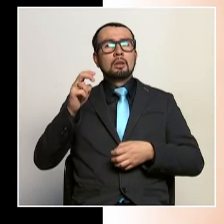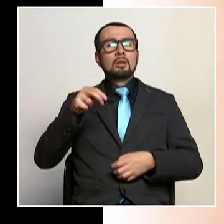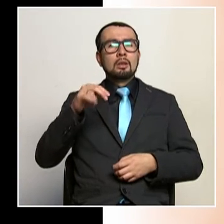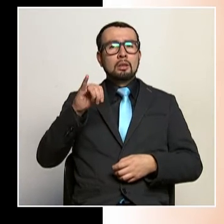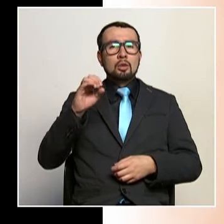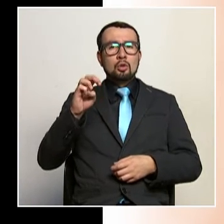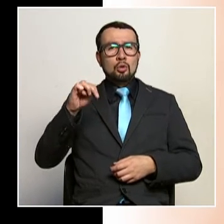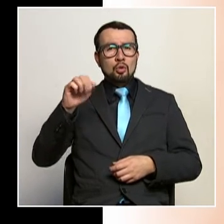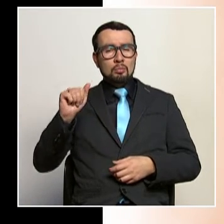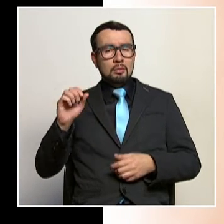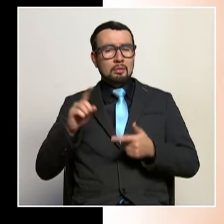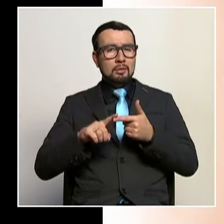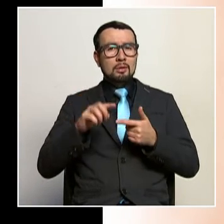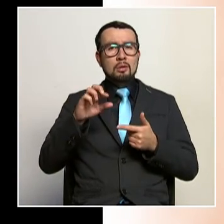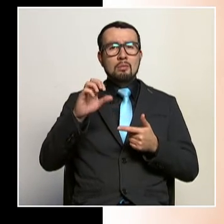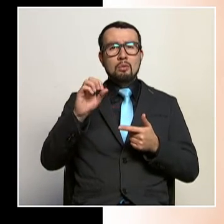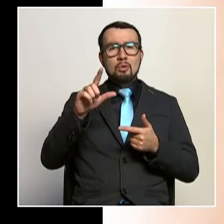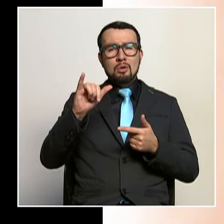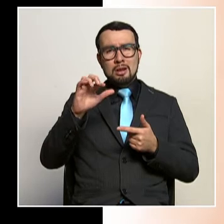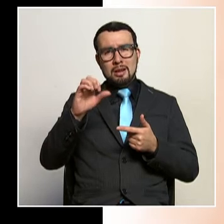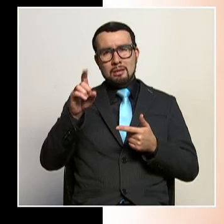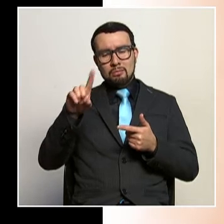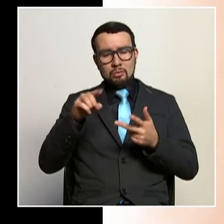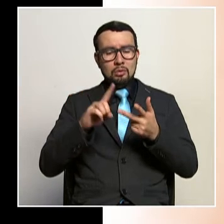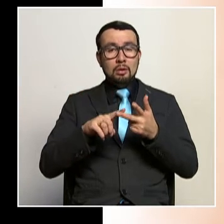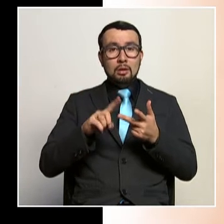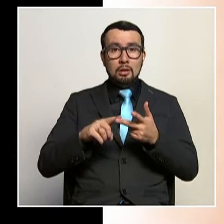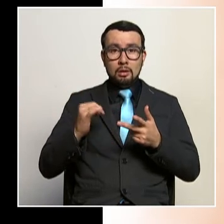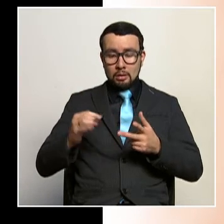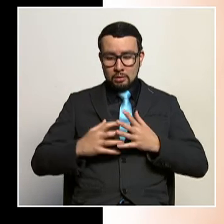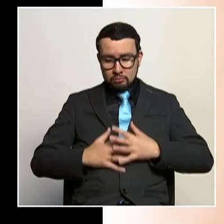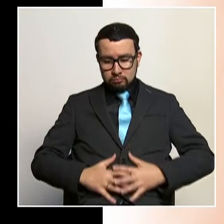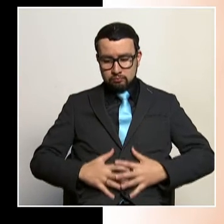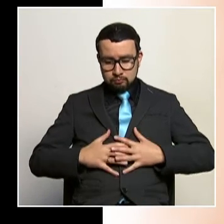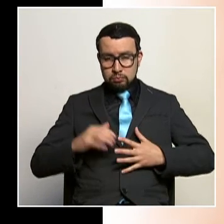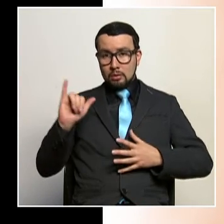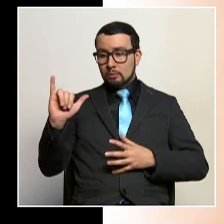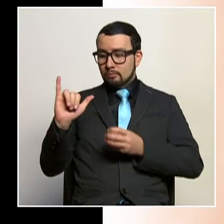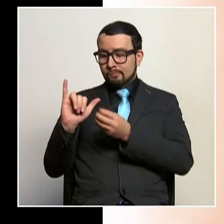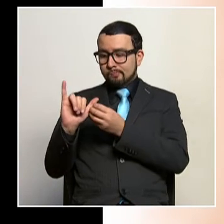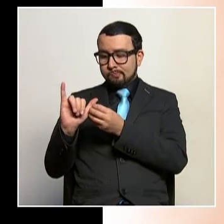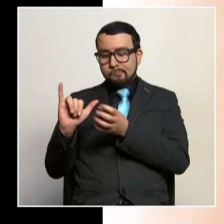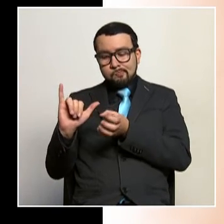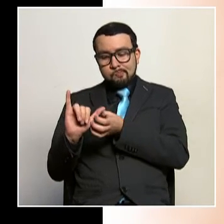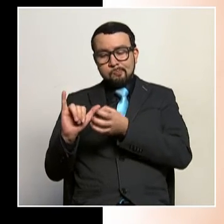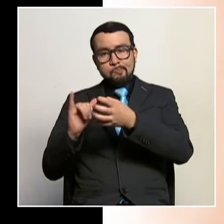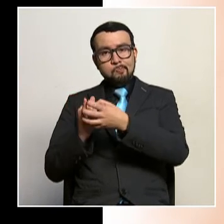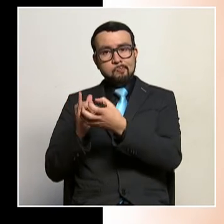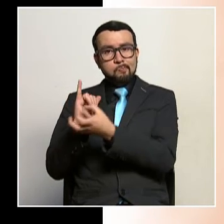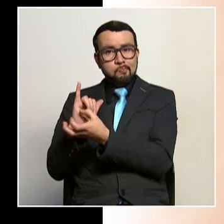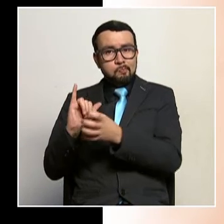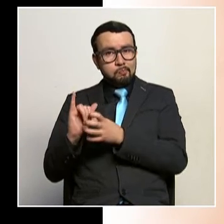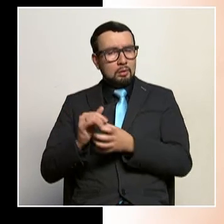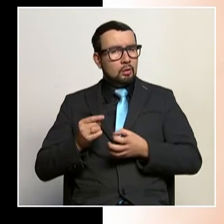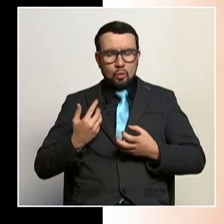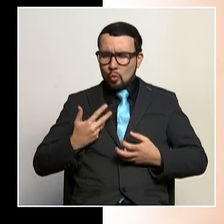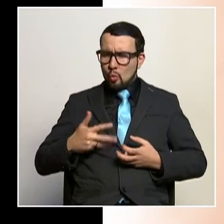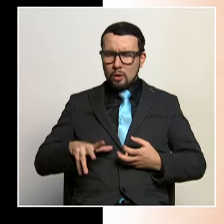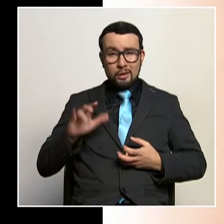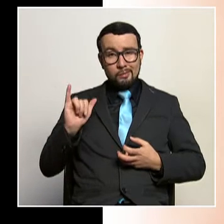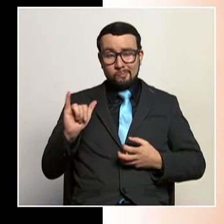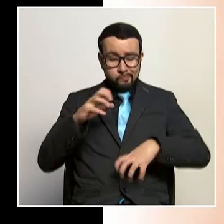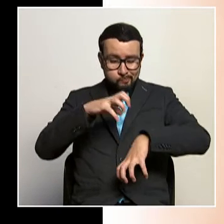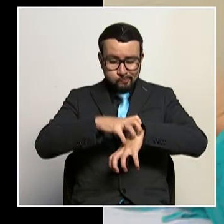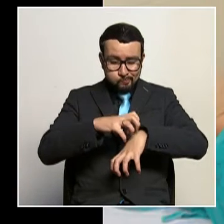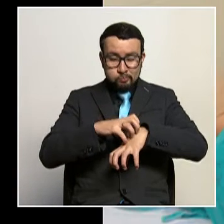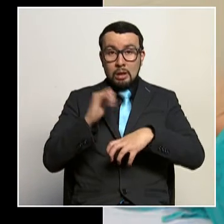endometrio, llamemos tumoraciones a nivel de la pelvis, sea de la trompa, sea del ovario, cualquier tumoración, hasta que no